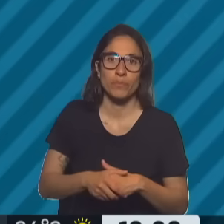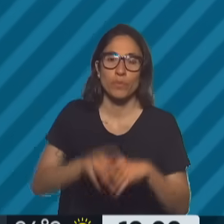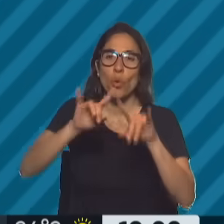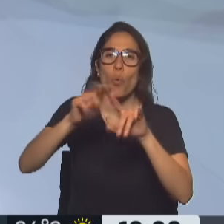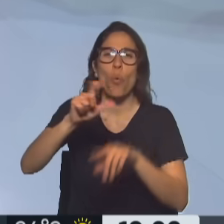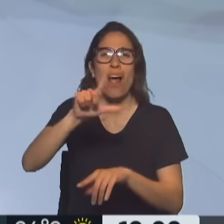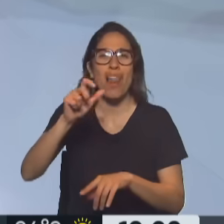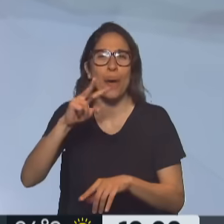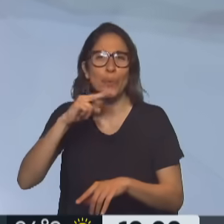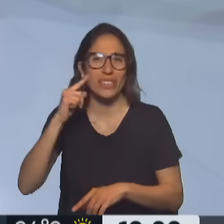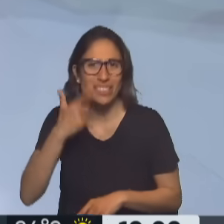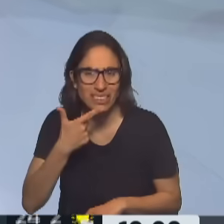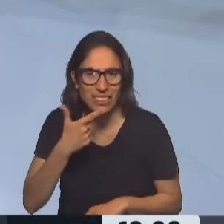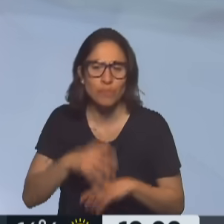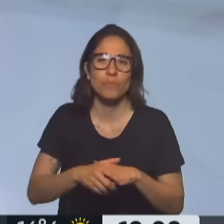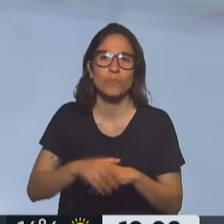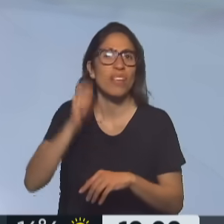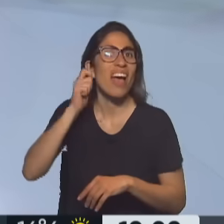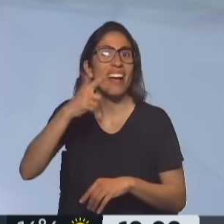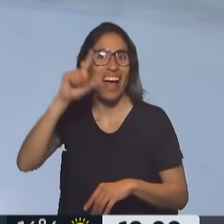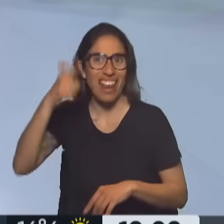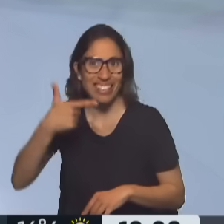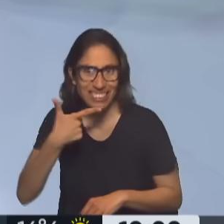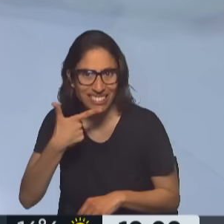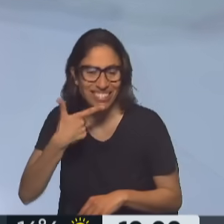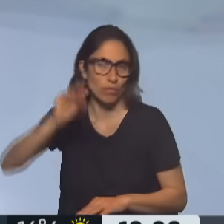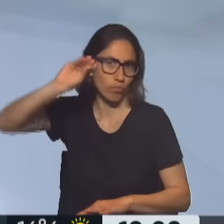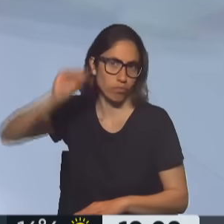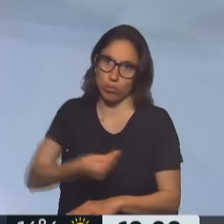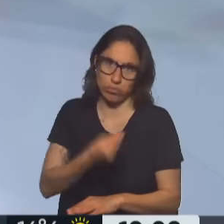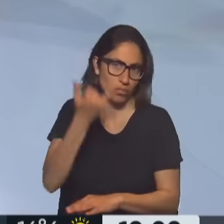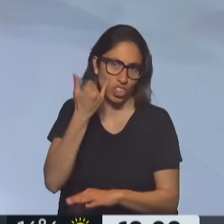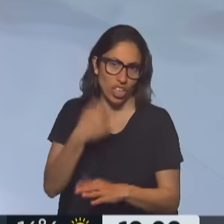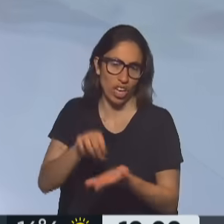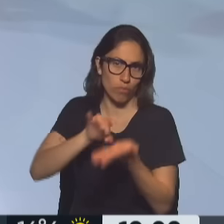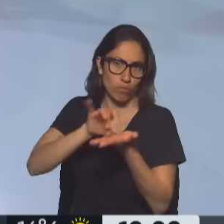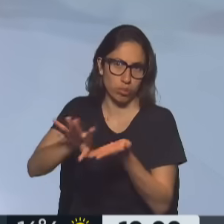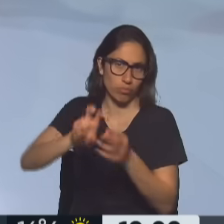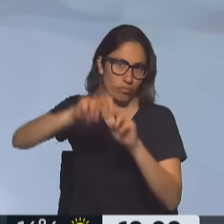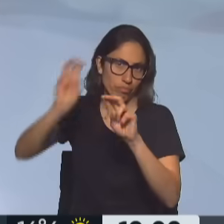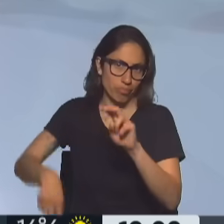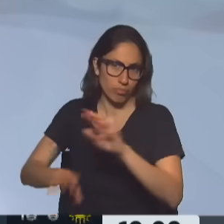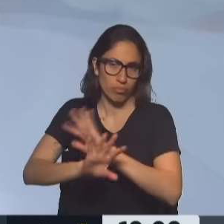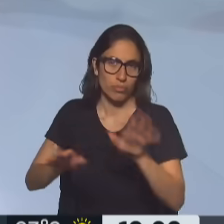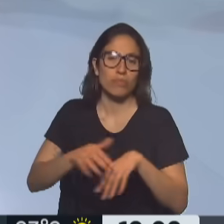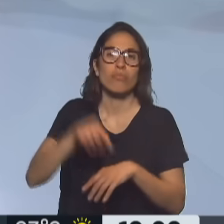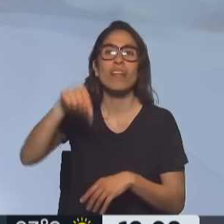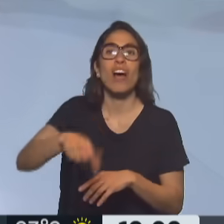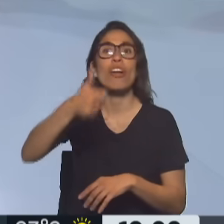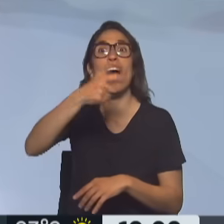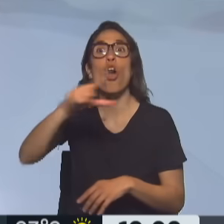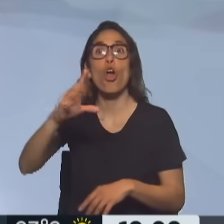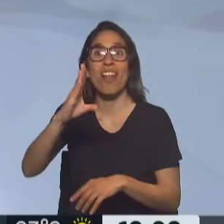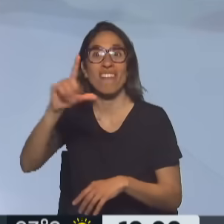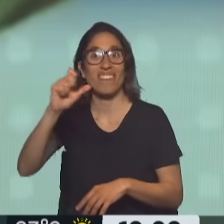de Gales hoy. Bueno, enfrente estarán los All Blacks, una batalla. Pero una más donde el equipo de Michael Cheika